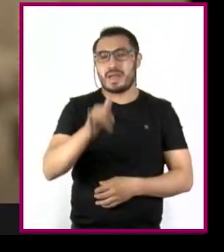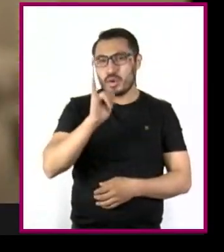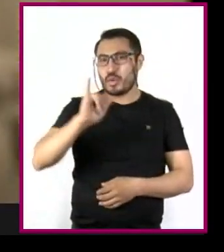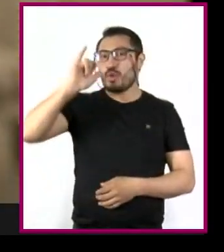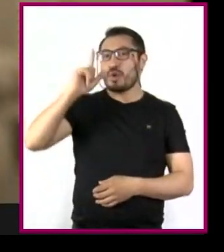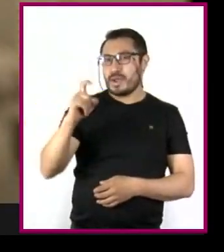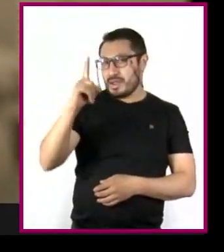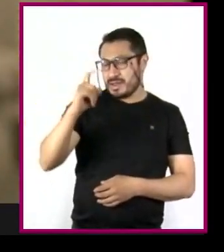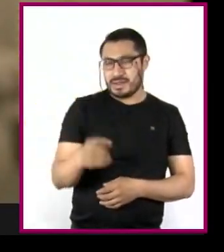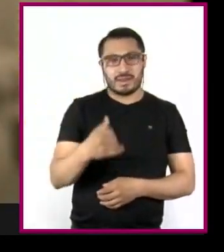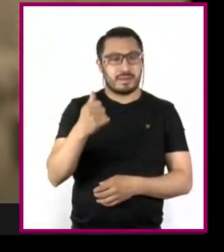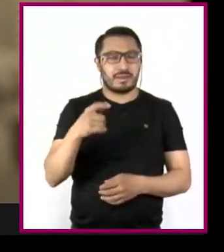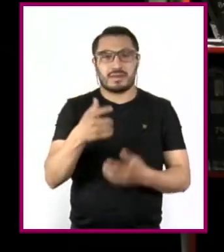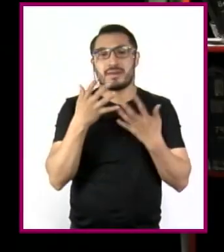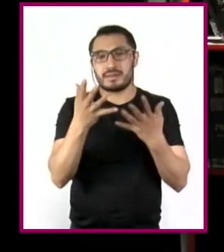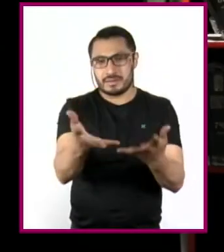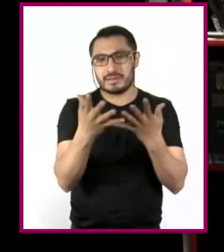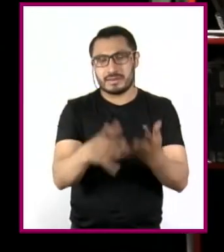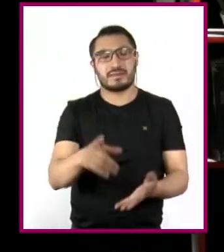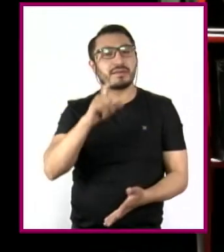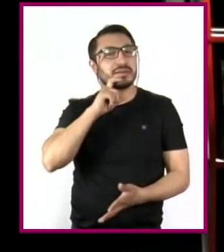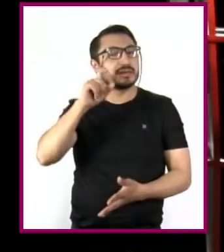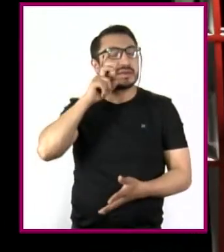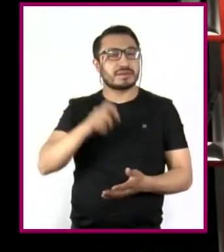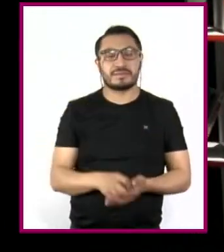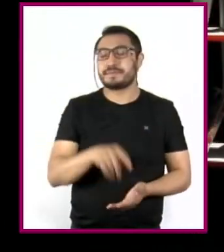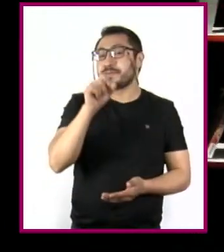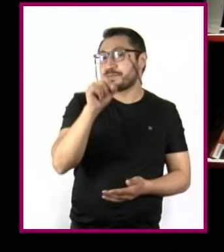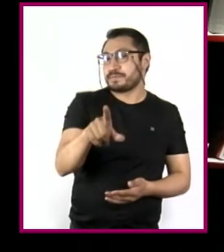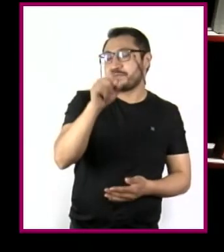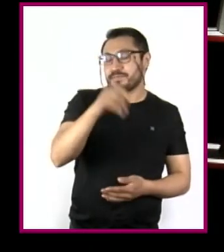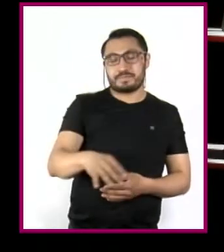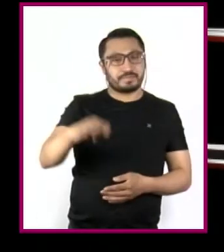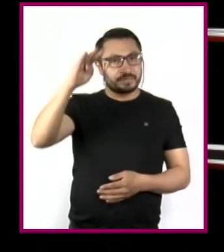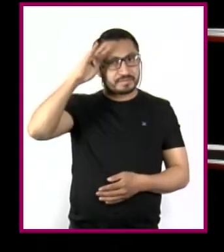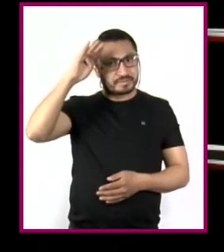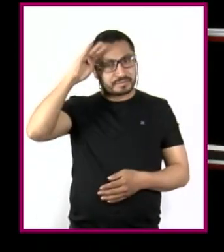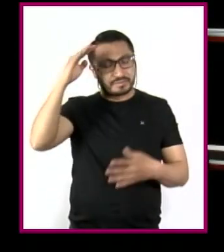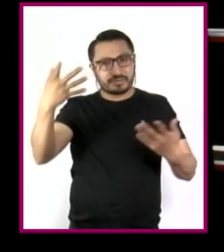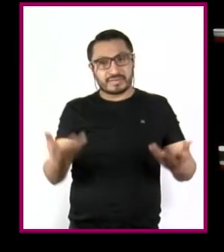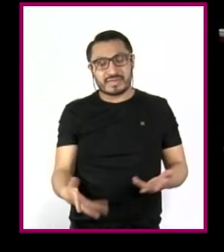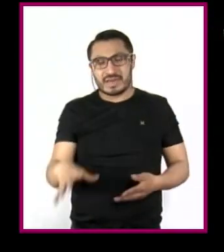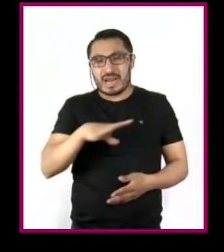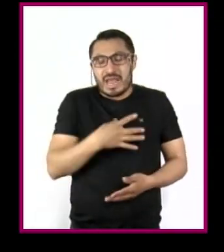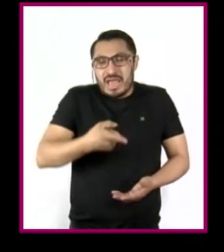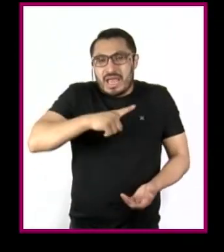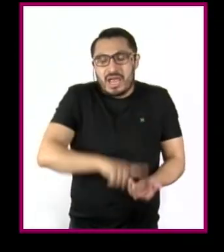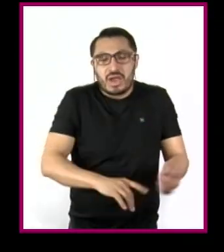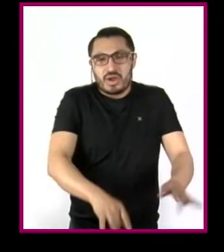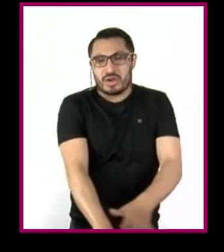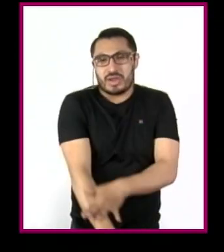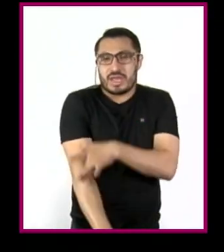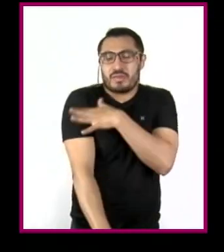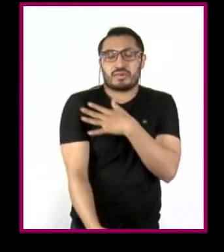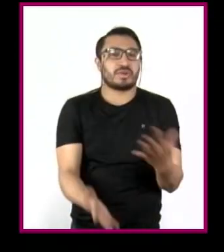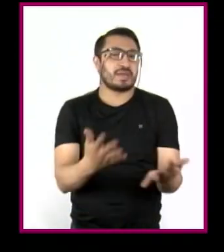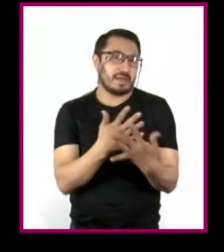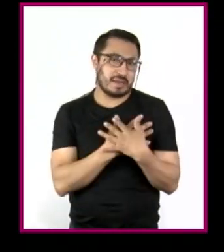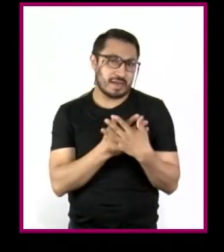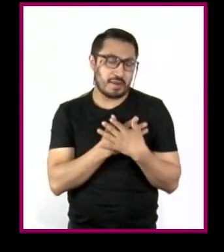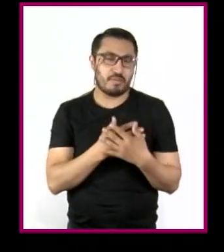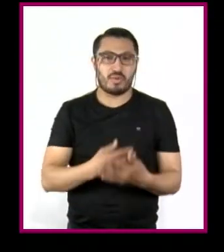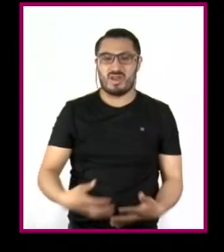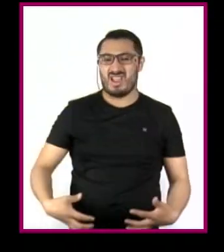e incluso el deseo sexual. También se pensó que contenía emociones como el amor,